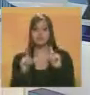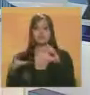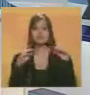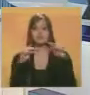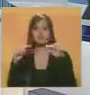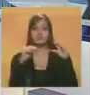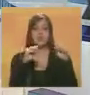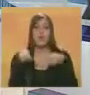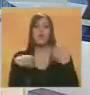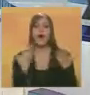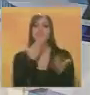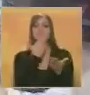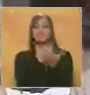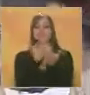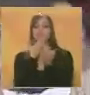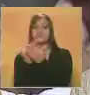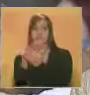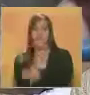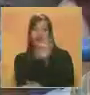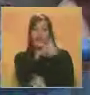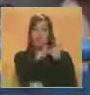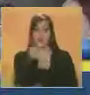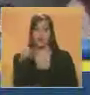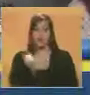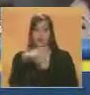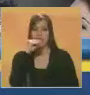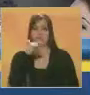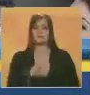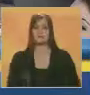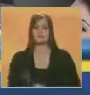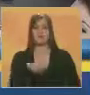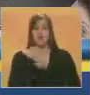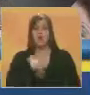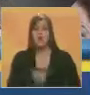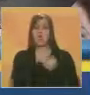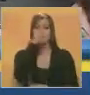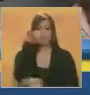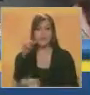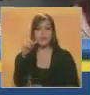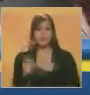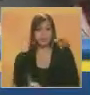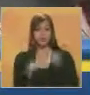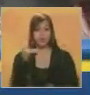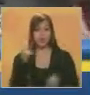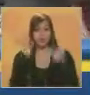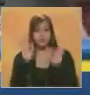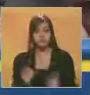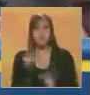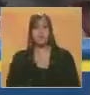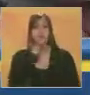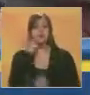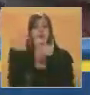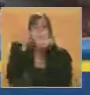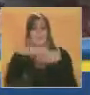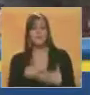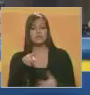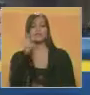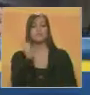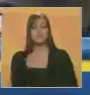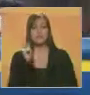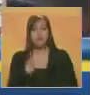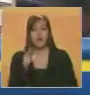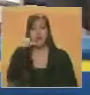partes presentarán sus alegatos. El día de hoy nos presentamos aquí en el Tribunal Supremo de Justicia, específicamente en la Sala Política Administrativa de este máximo